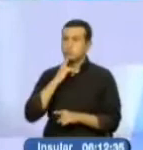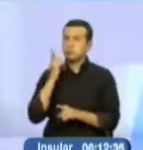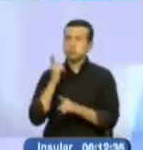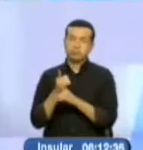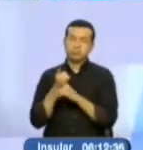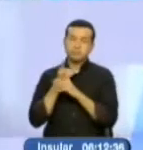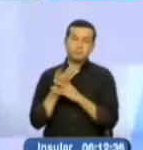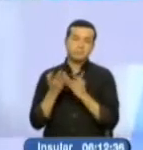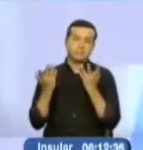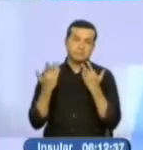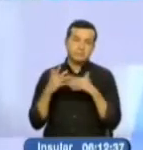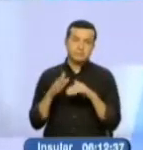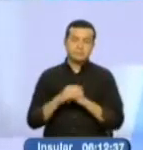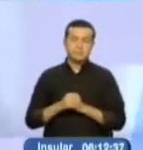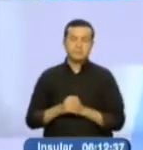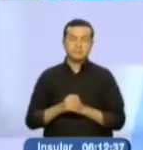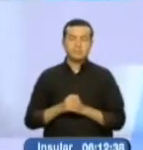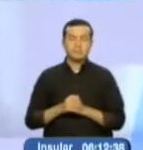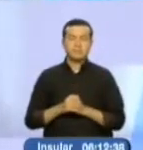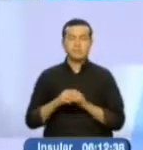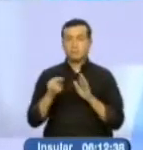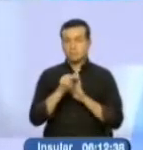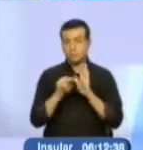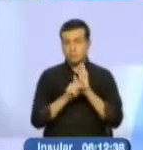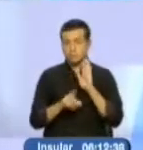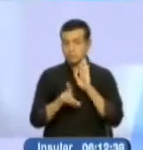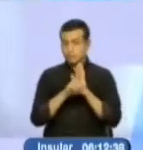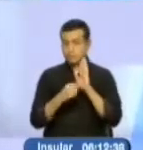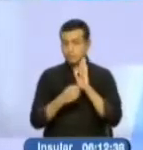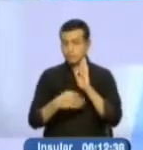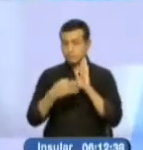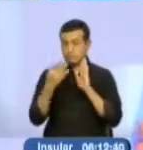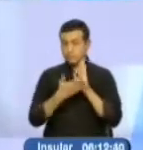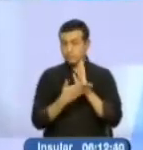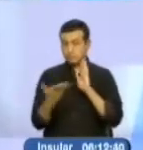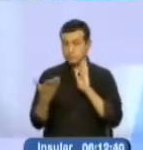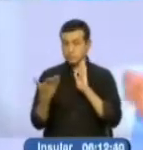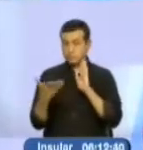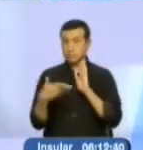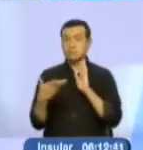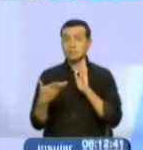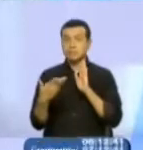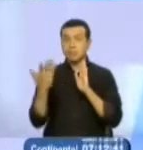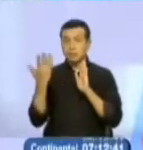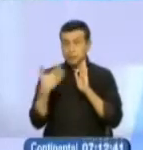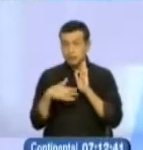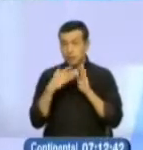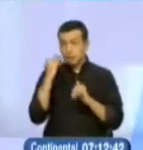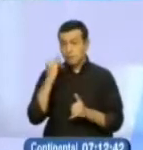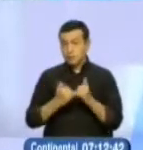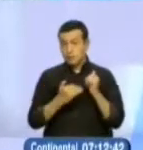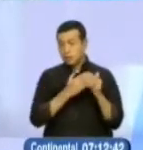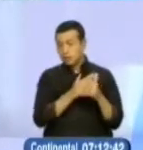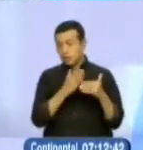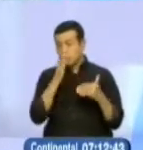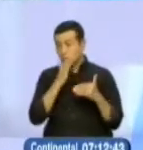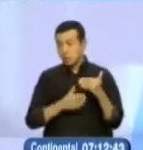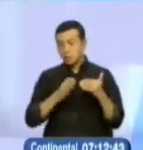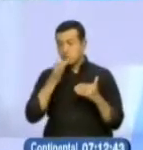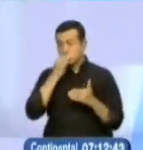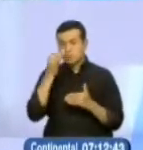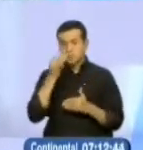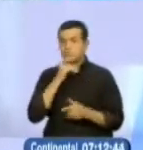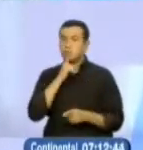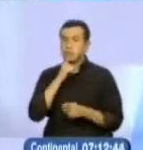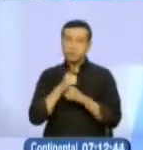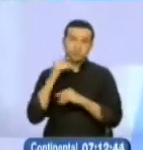aquello que señala la norma y por lo tanto esto genera al final una legitimidad